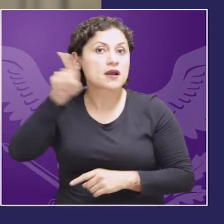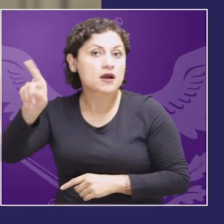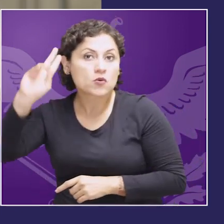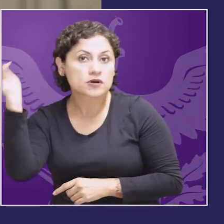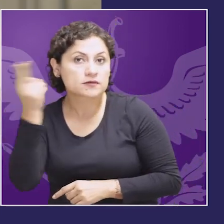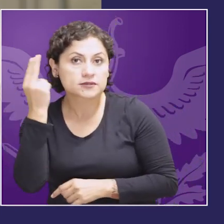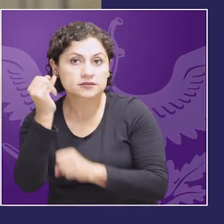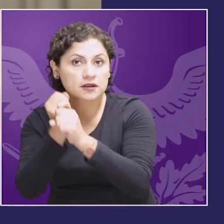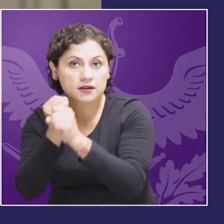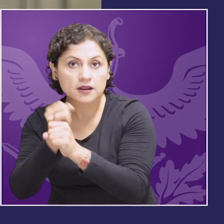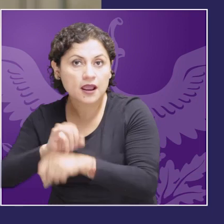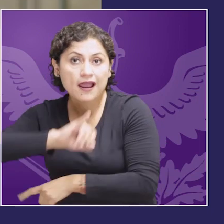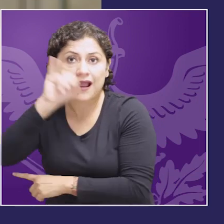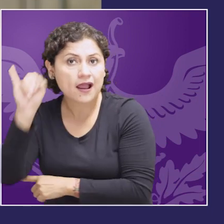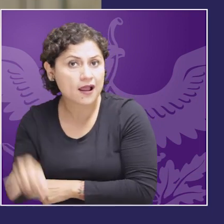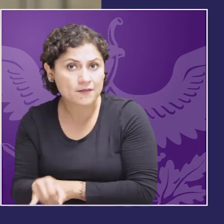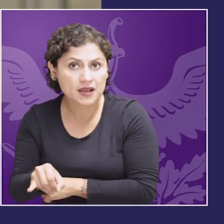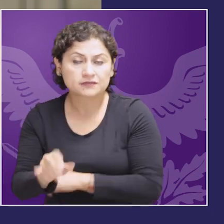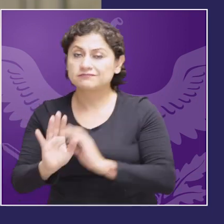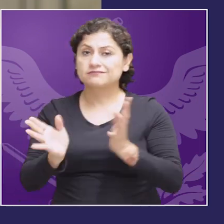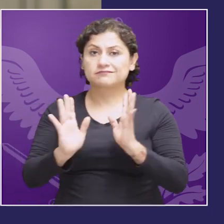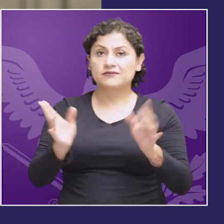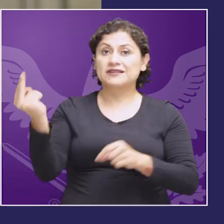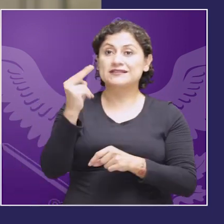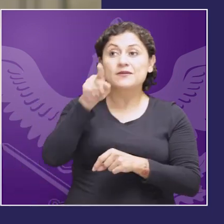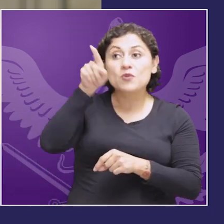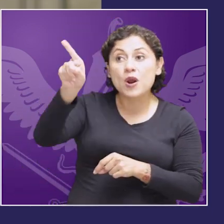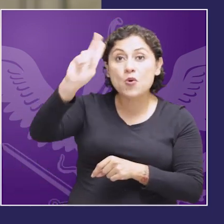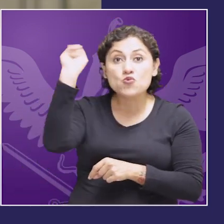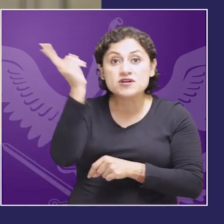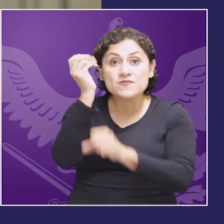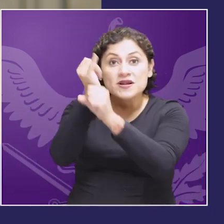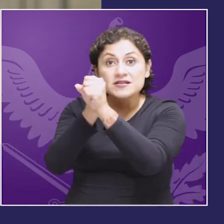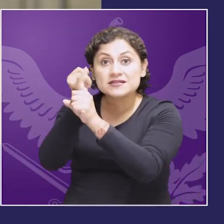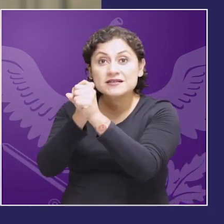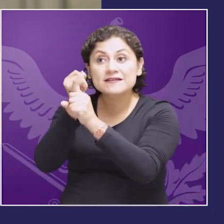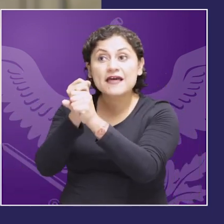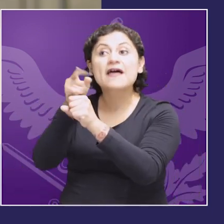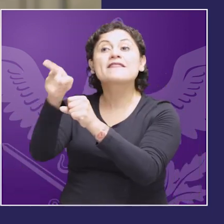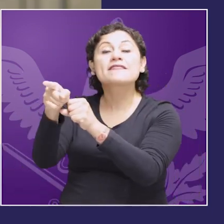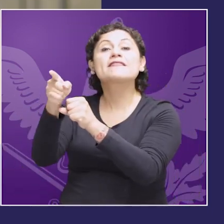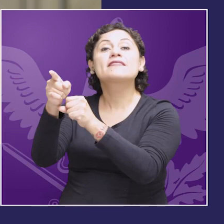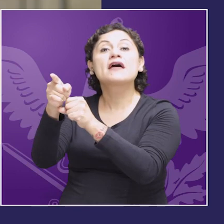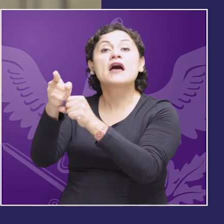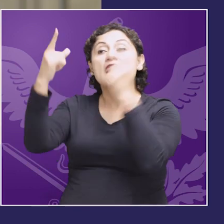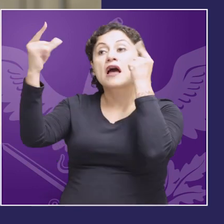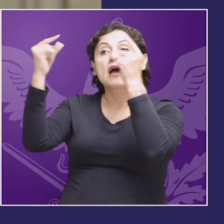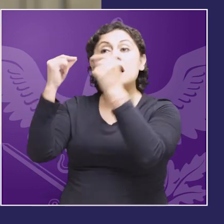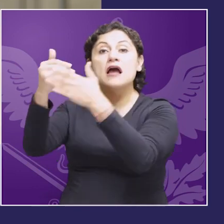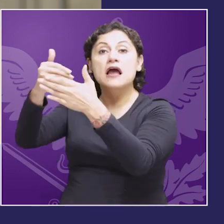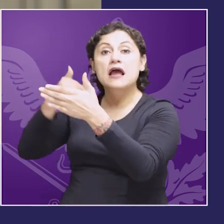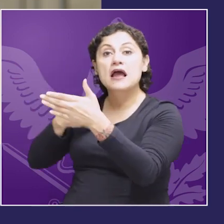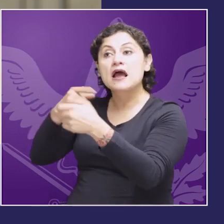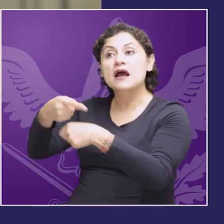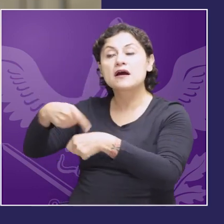visto nunca. Y entonces, oh, sorpresa, necesitamos tener personas que desde los